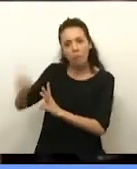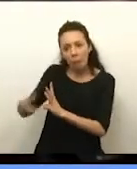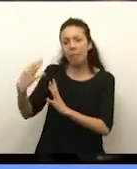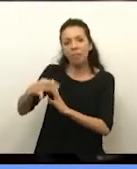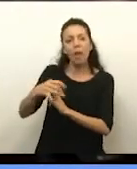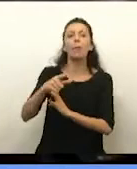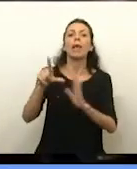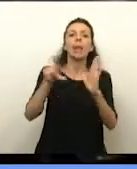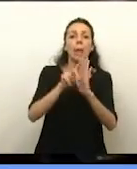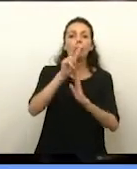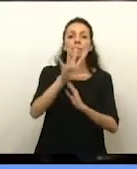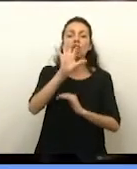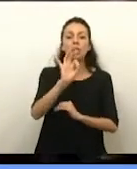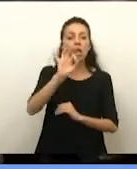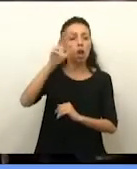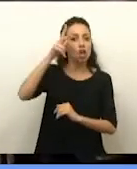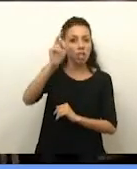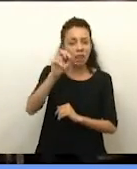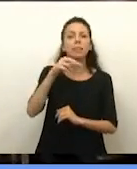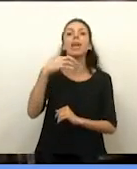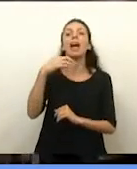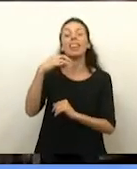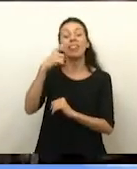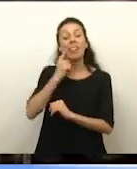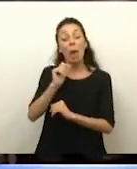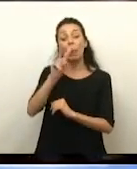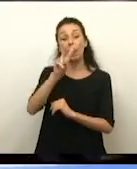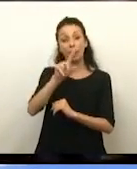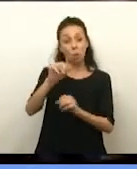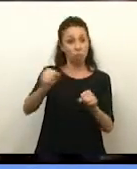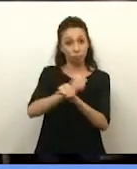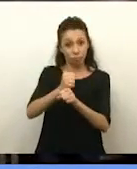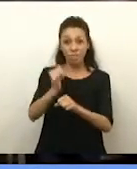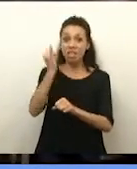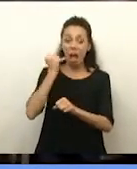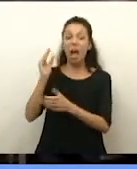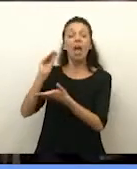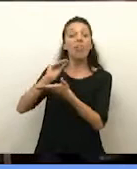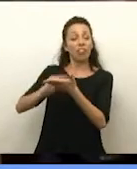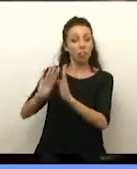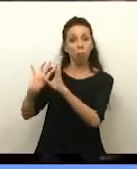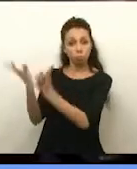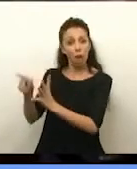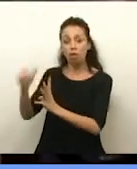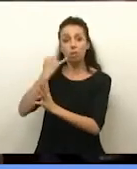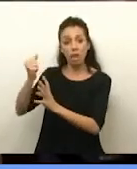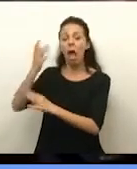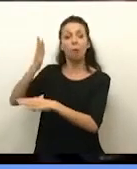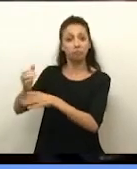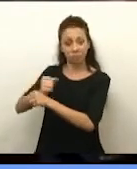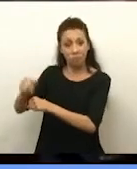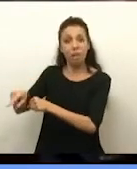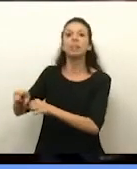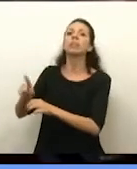ley 25080 que se sancione el día 21 que ya tiene dictamen en diputados y tratemos de que también